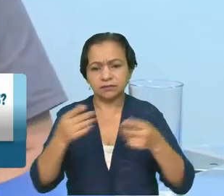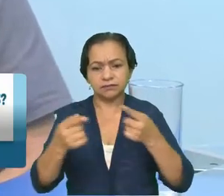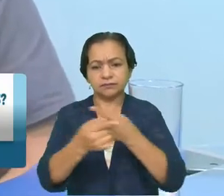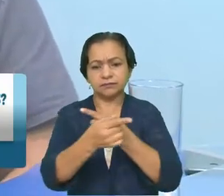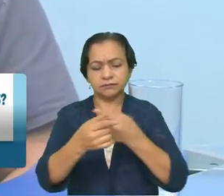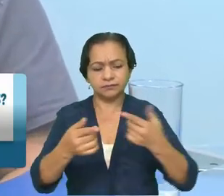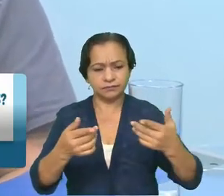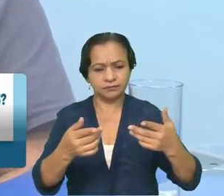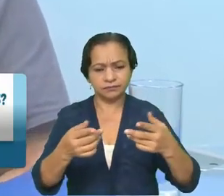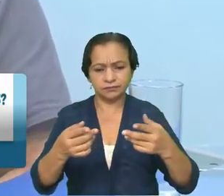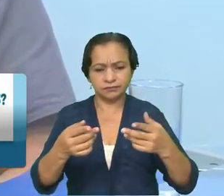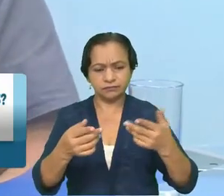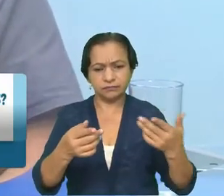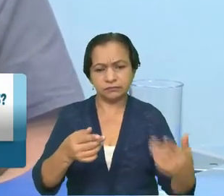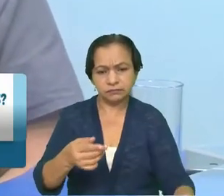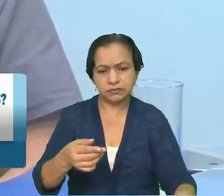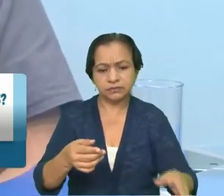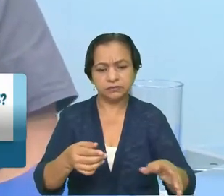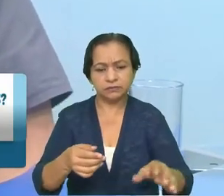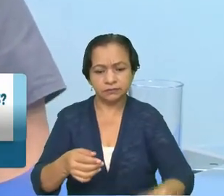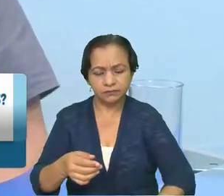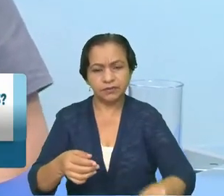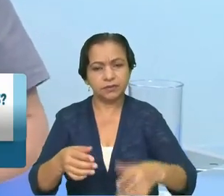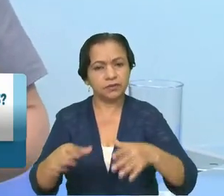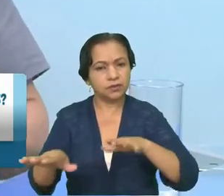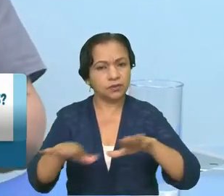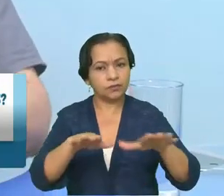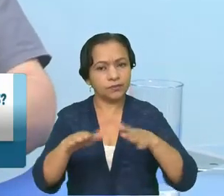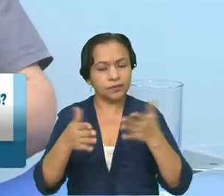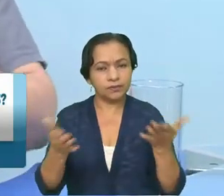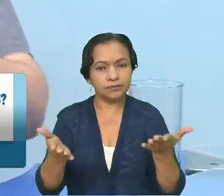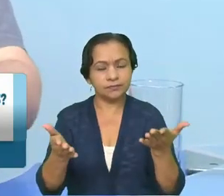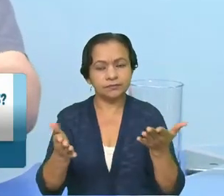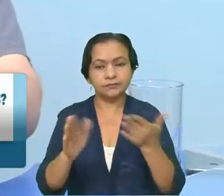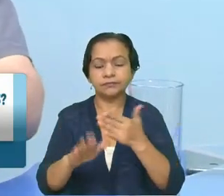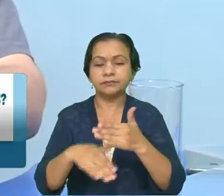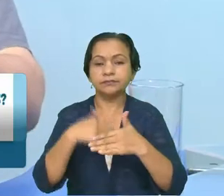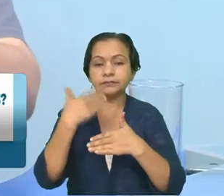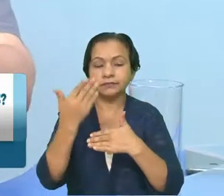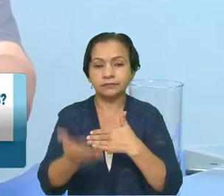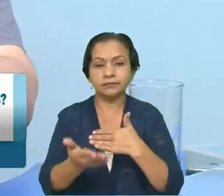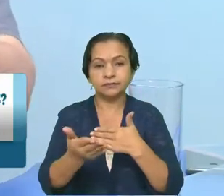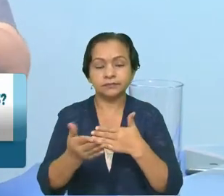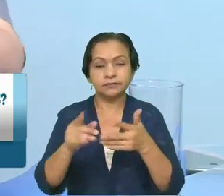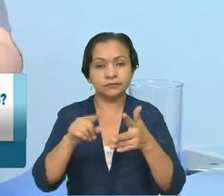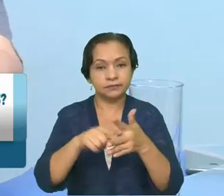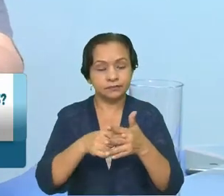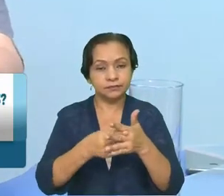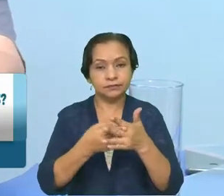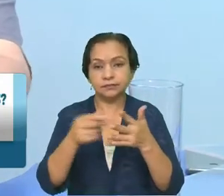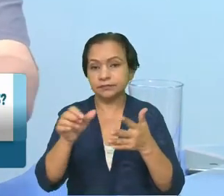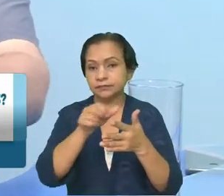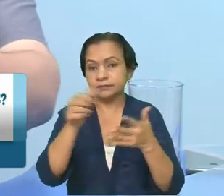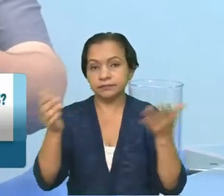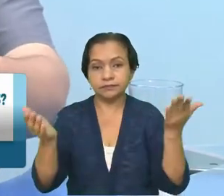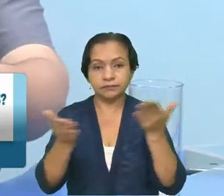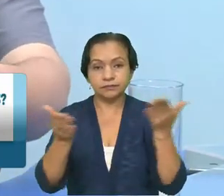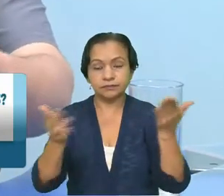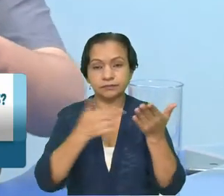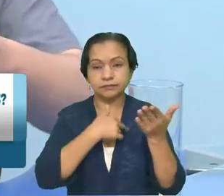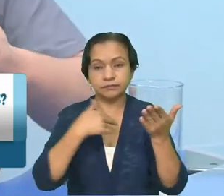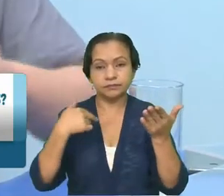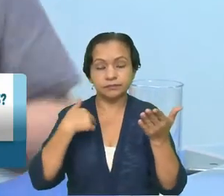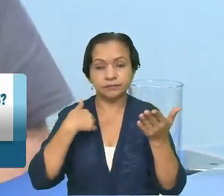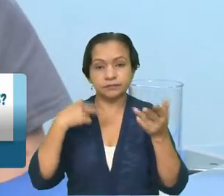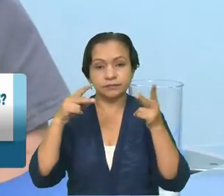de coordinación. ¿De acuerdo? Entonces, pero después empiezan a aparecer otros episodios en los cuales la